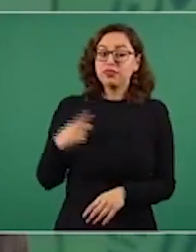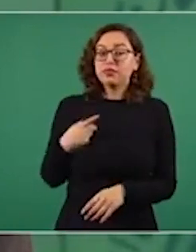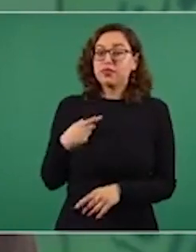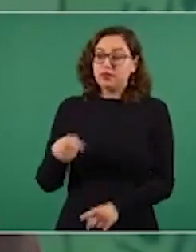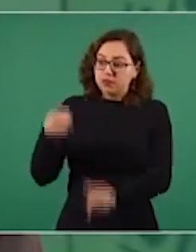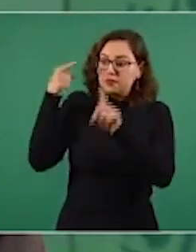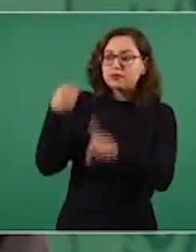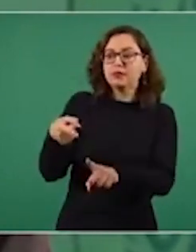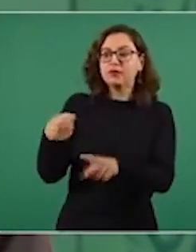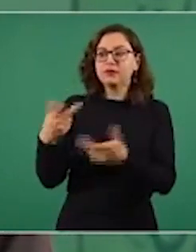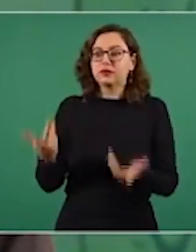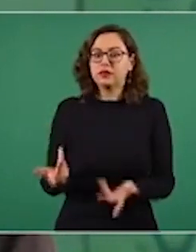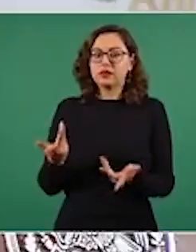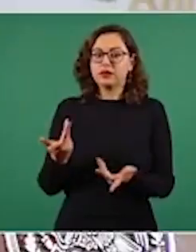Federal.